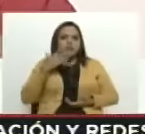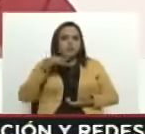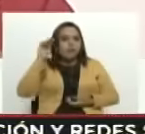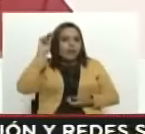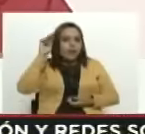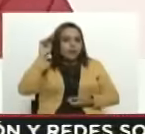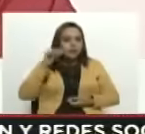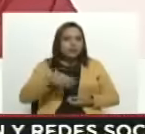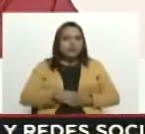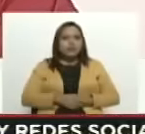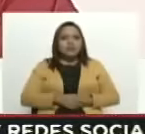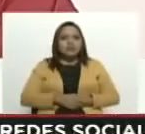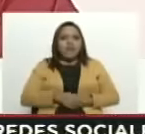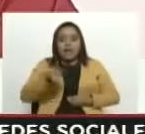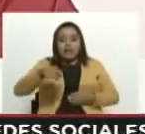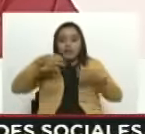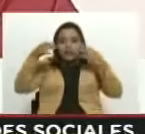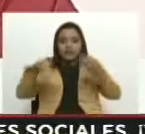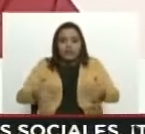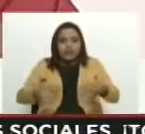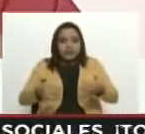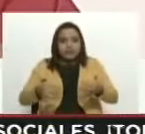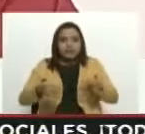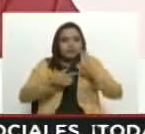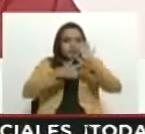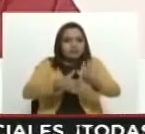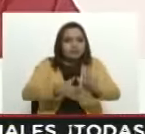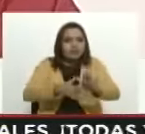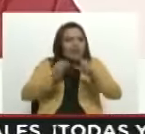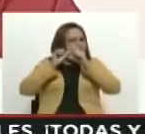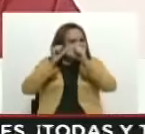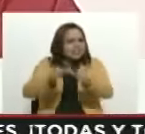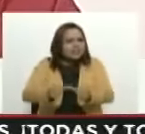Esto es un argumento real que existe.